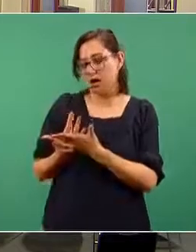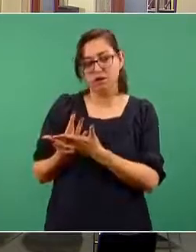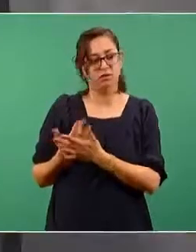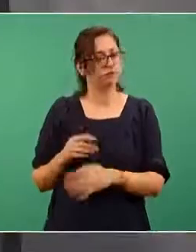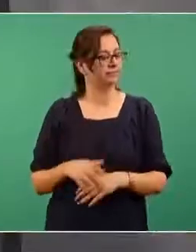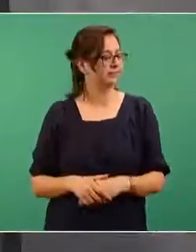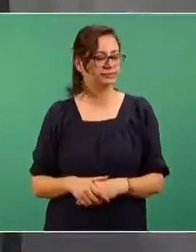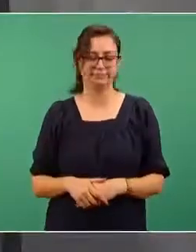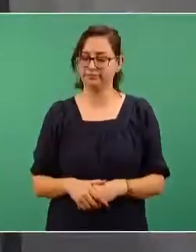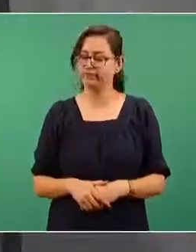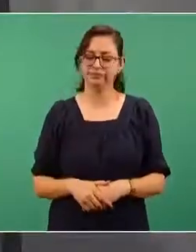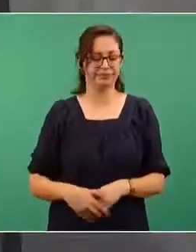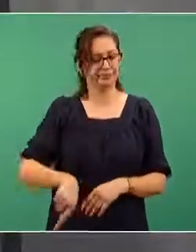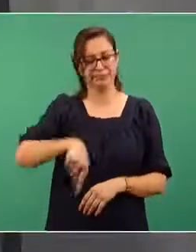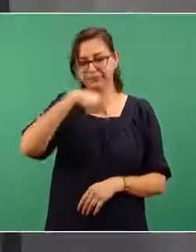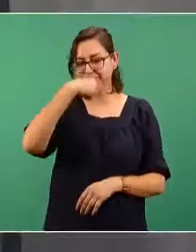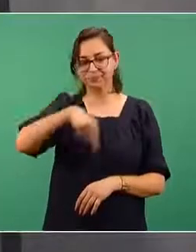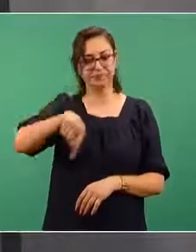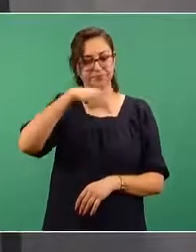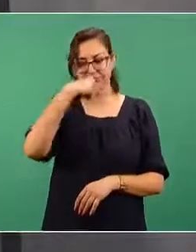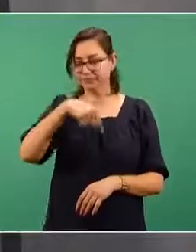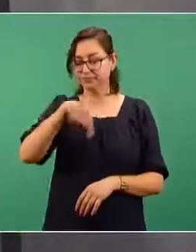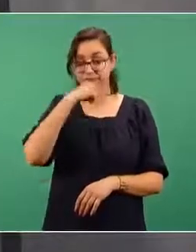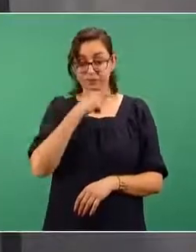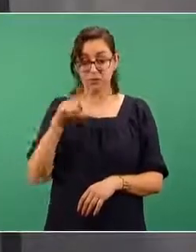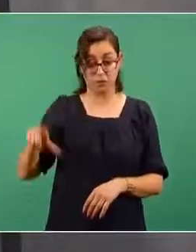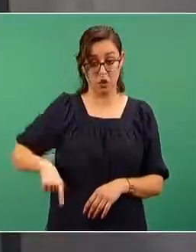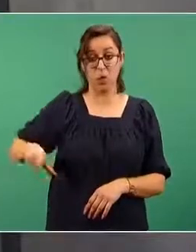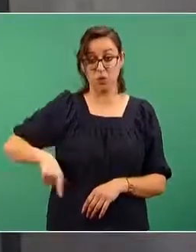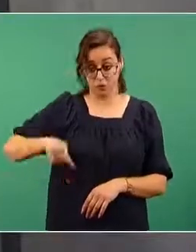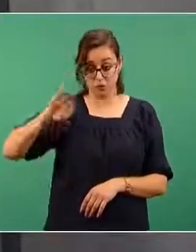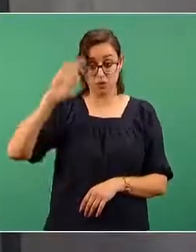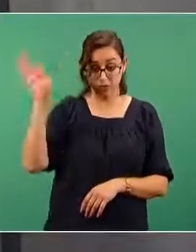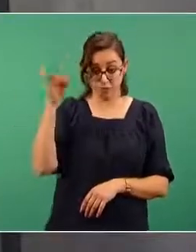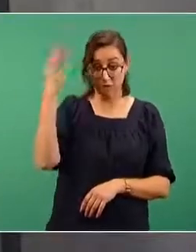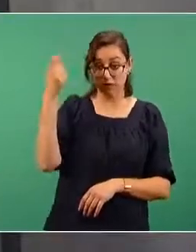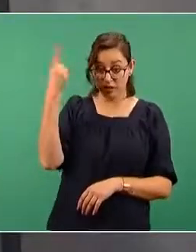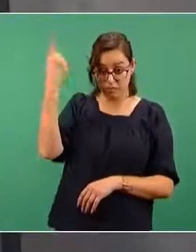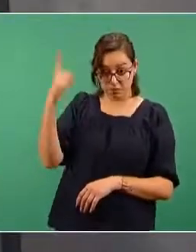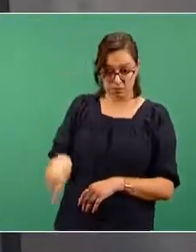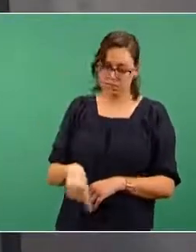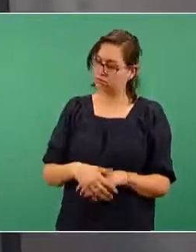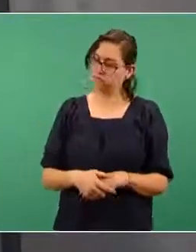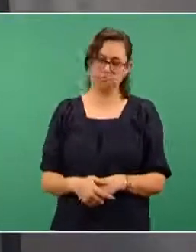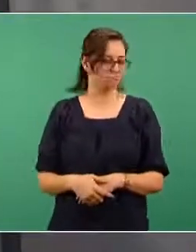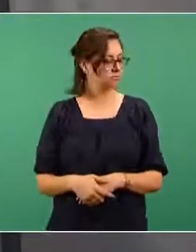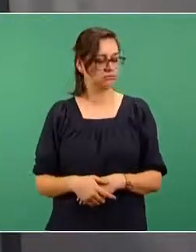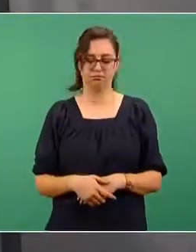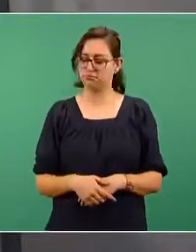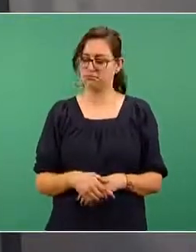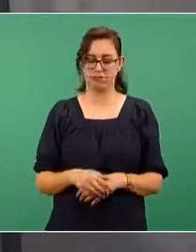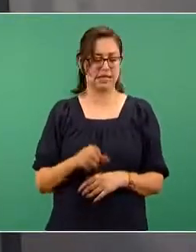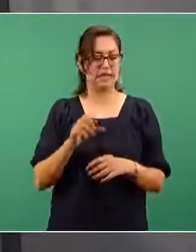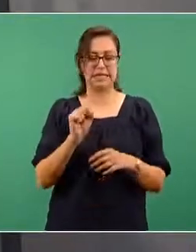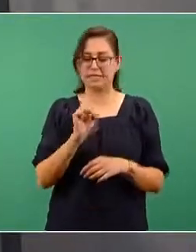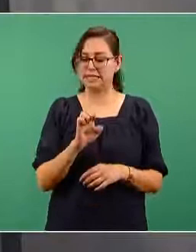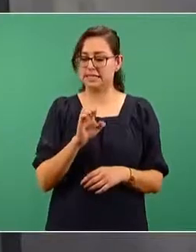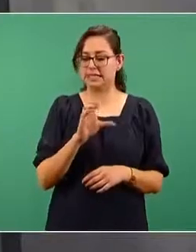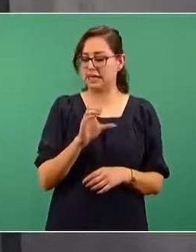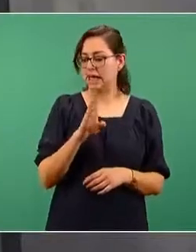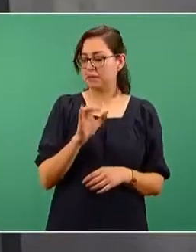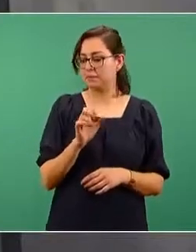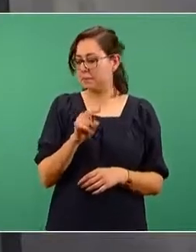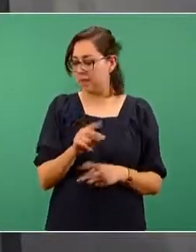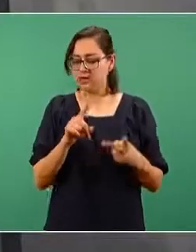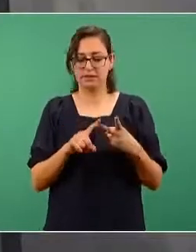no tiene ningún sentido. Esto no es una instrucción del Gobierno de México, de la Secretaría de Salud o de la Secretaría de Bienestar. No es